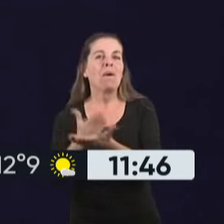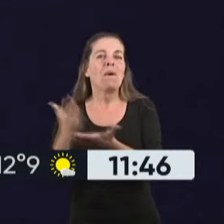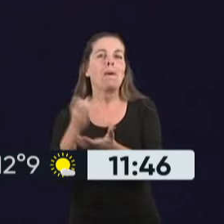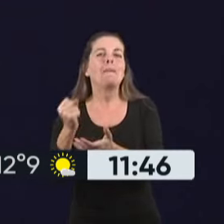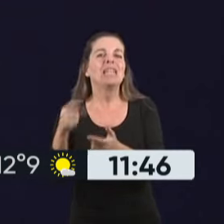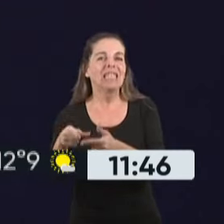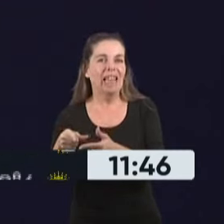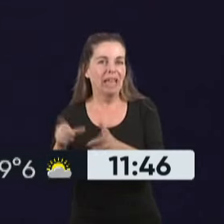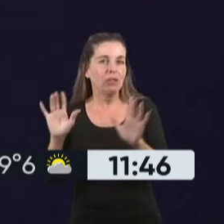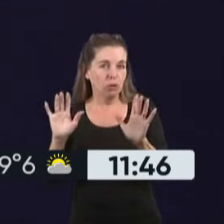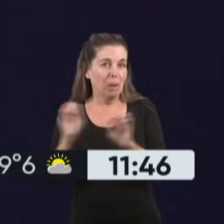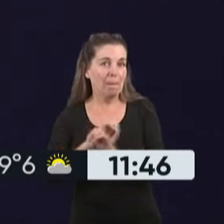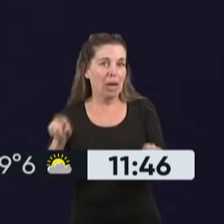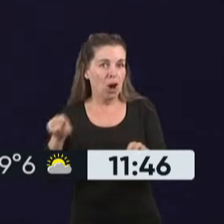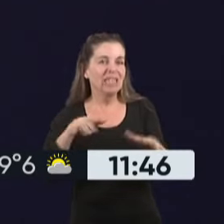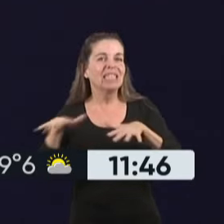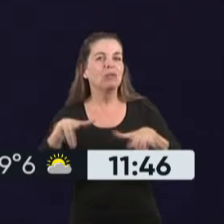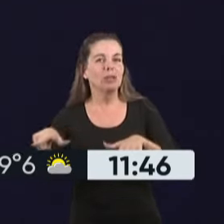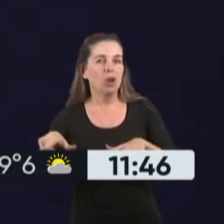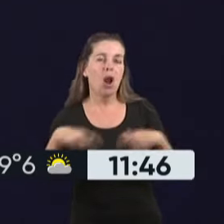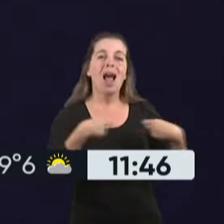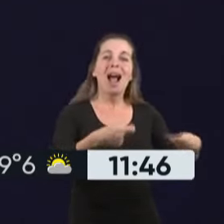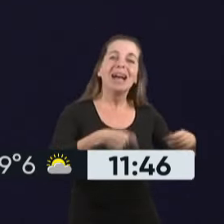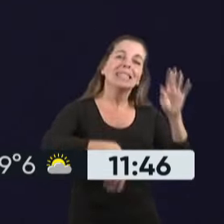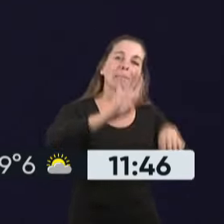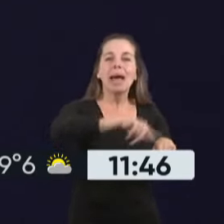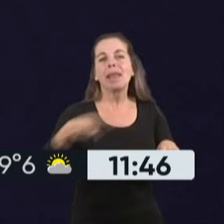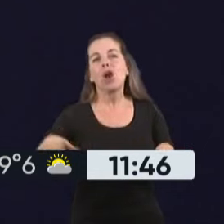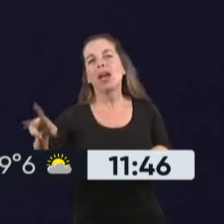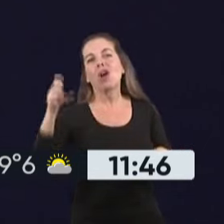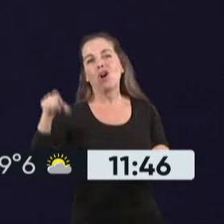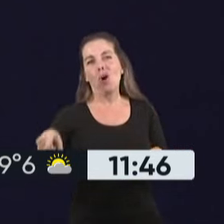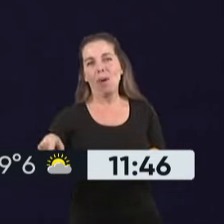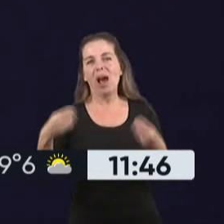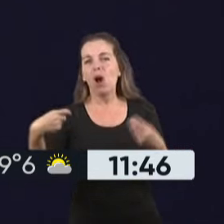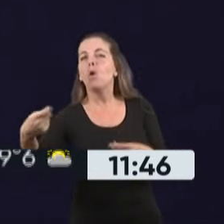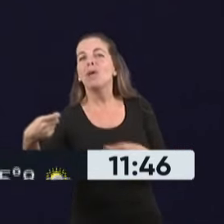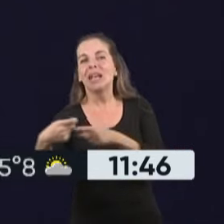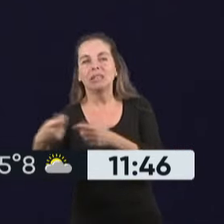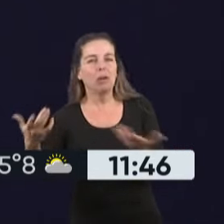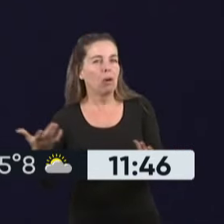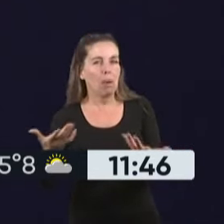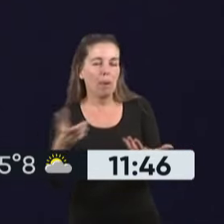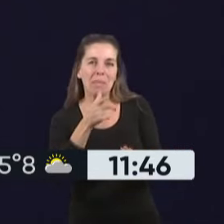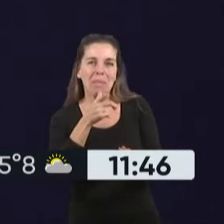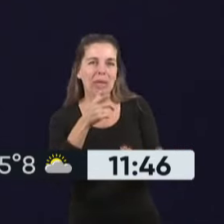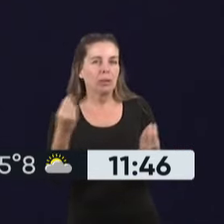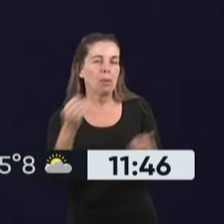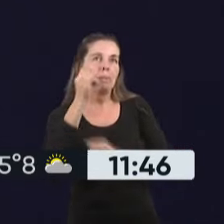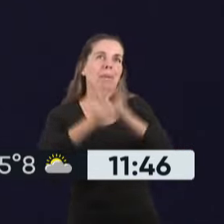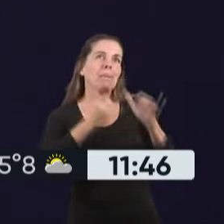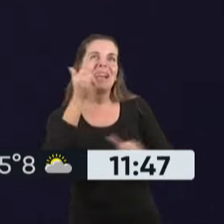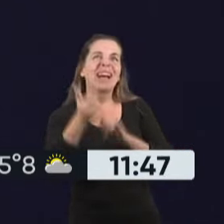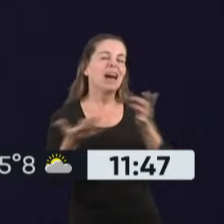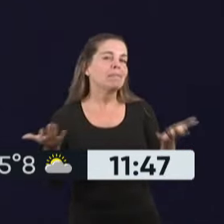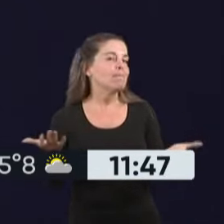indefectiblemente va a estar en un problema peor. Así que, digamos, me parece que explicar el sentido común a